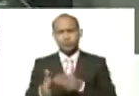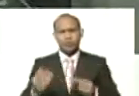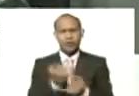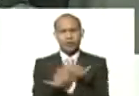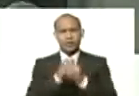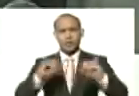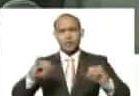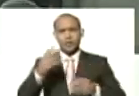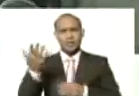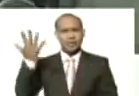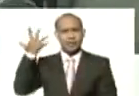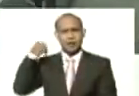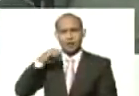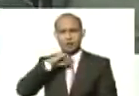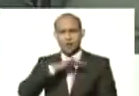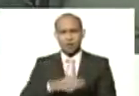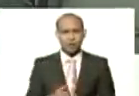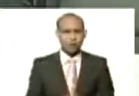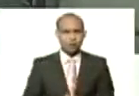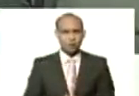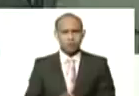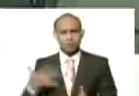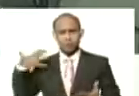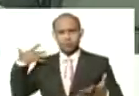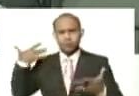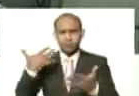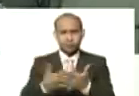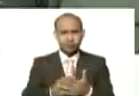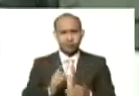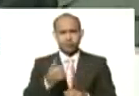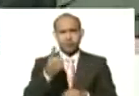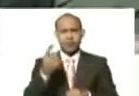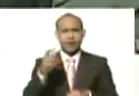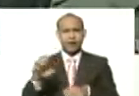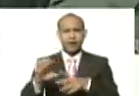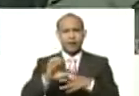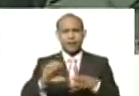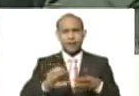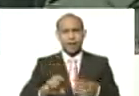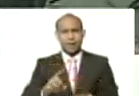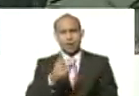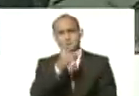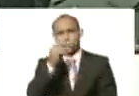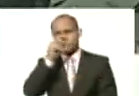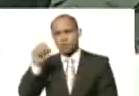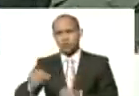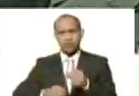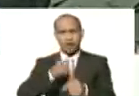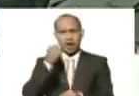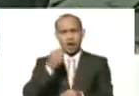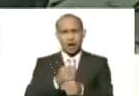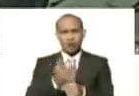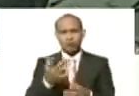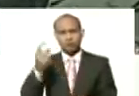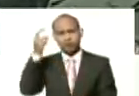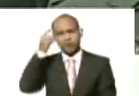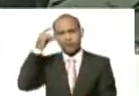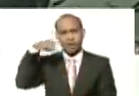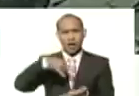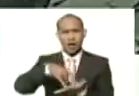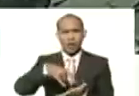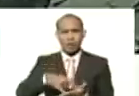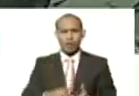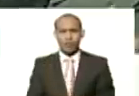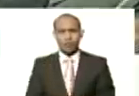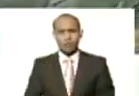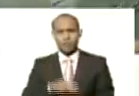tenido luego de aquella primera etapa de 200 años que conmemoramos con Carabobo.